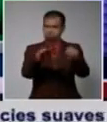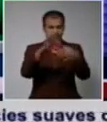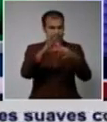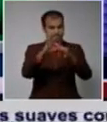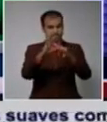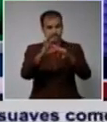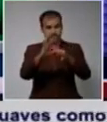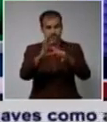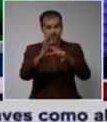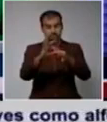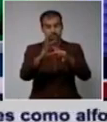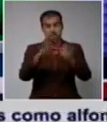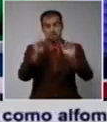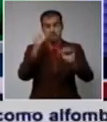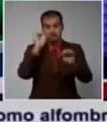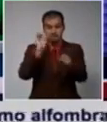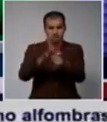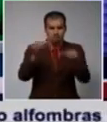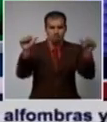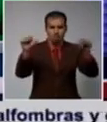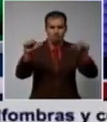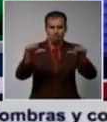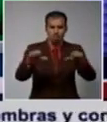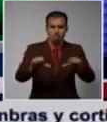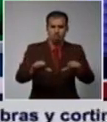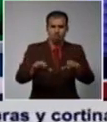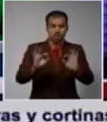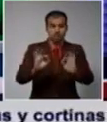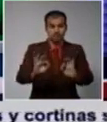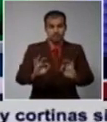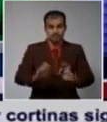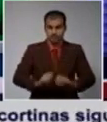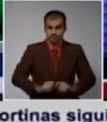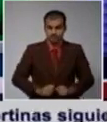las complicaciones que presentó en un momento.